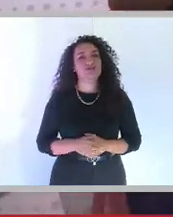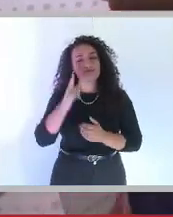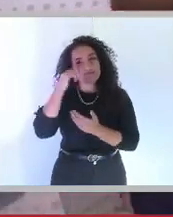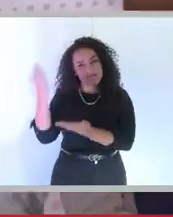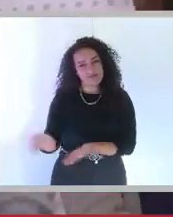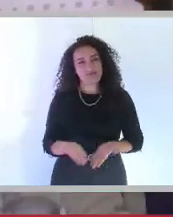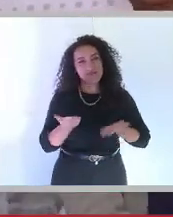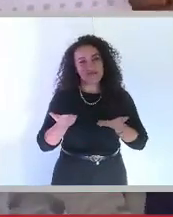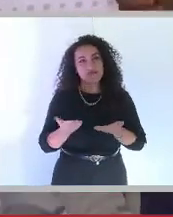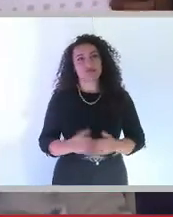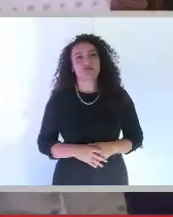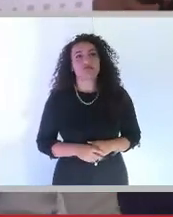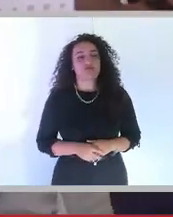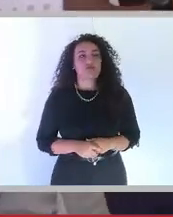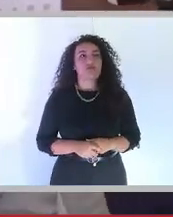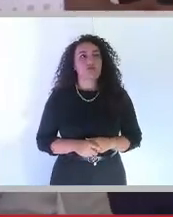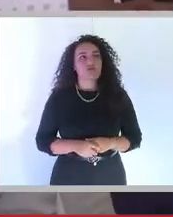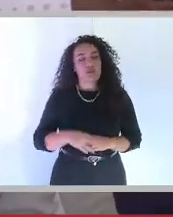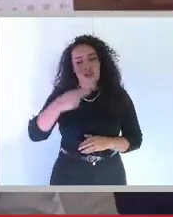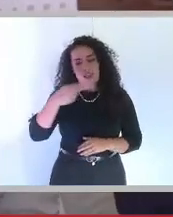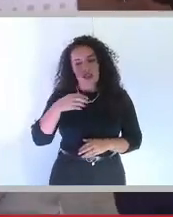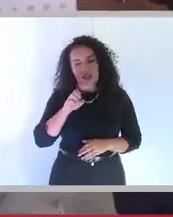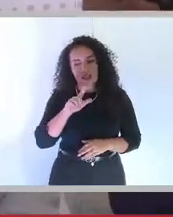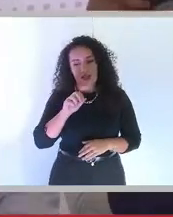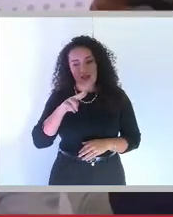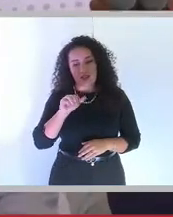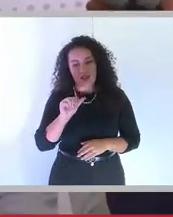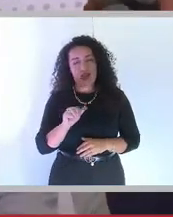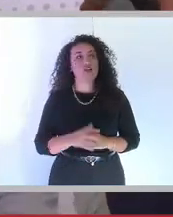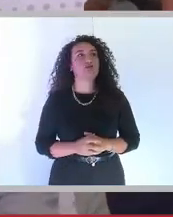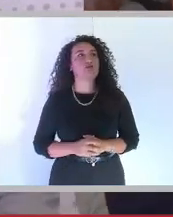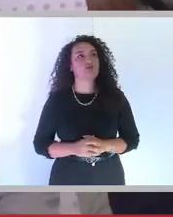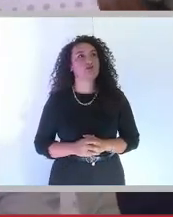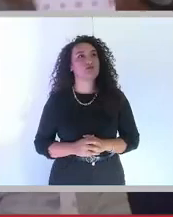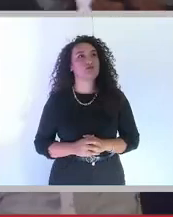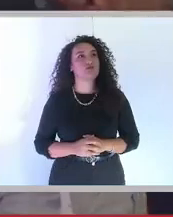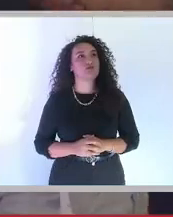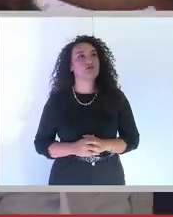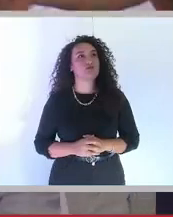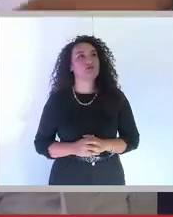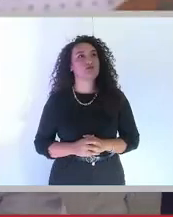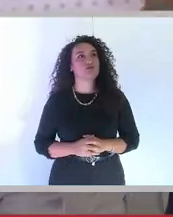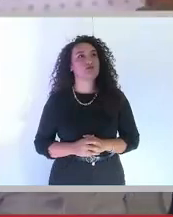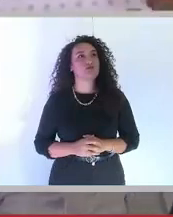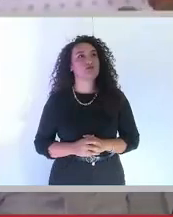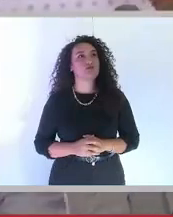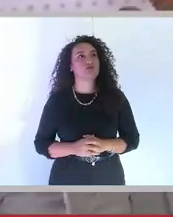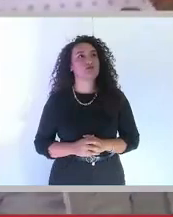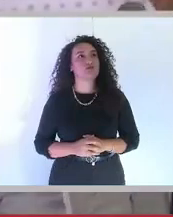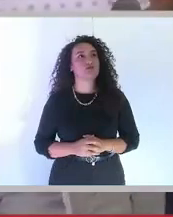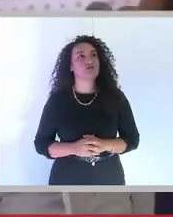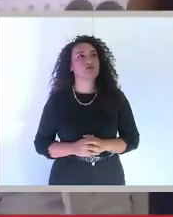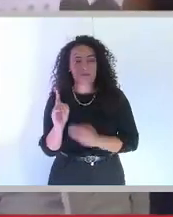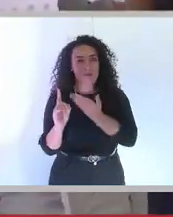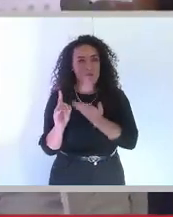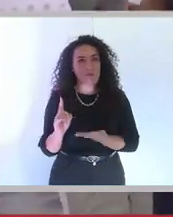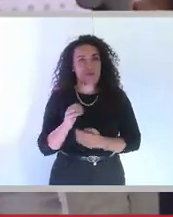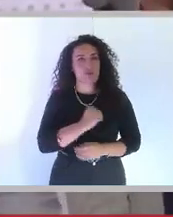Bueno, Elena, doctora, embajadora, Elena Storm. Entonces,